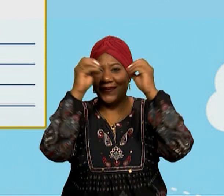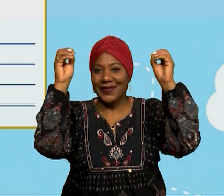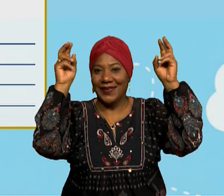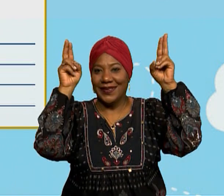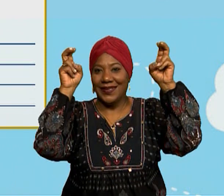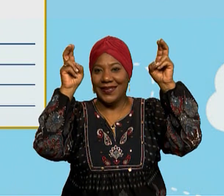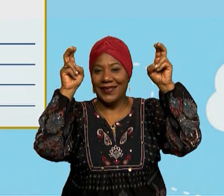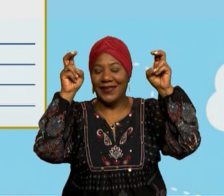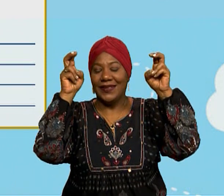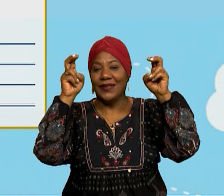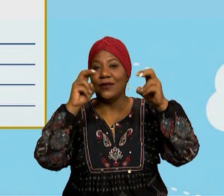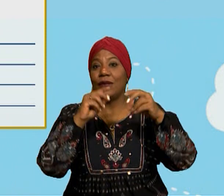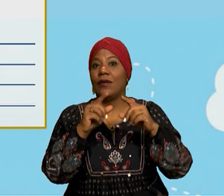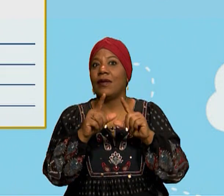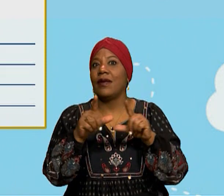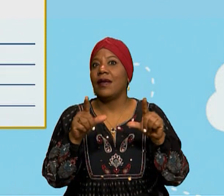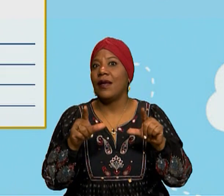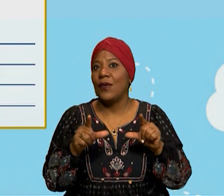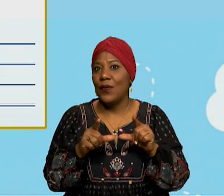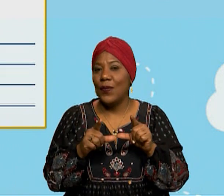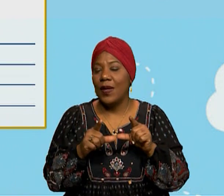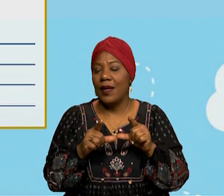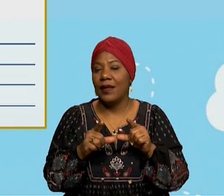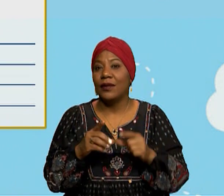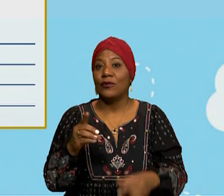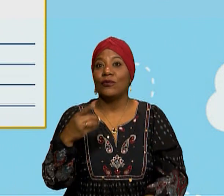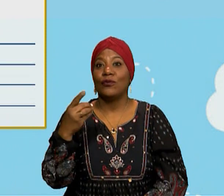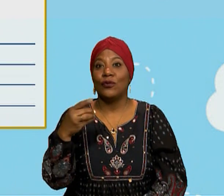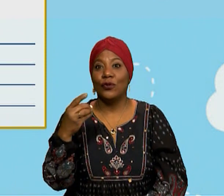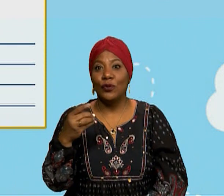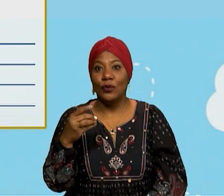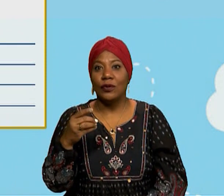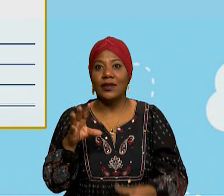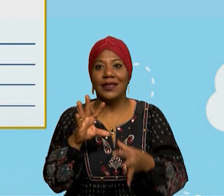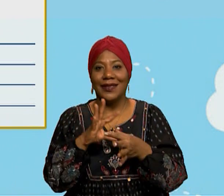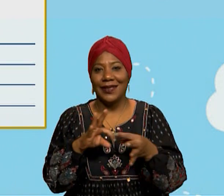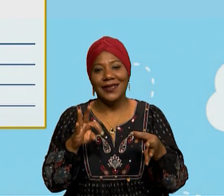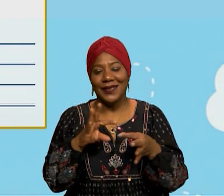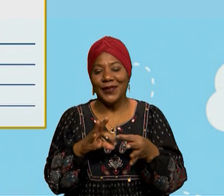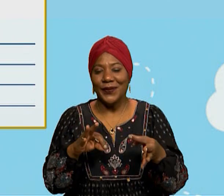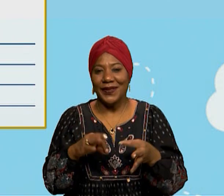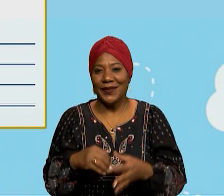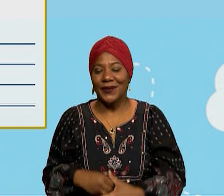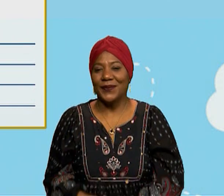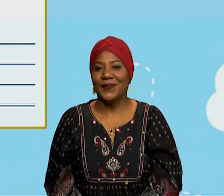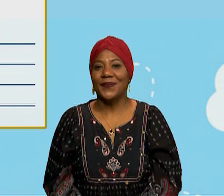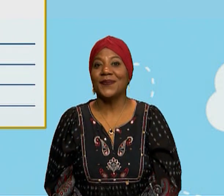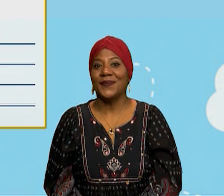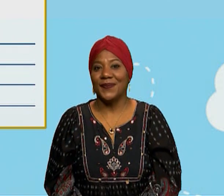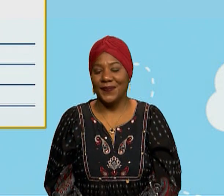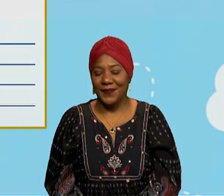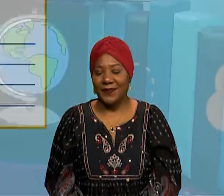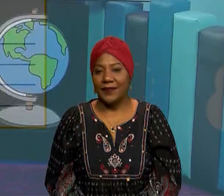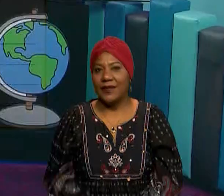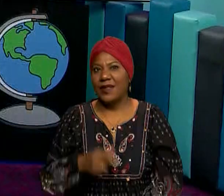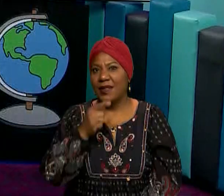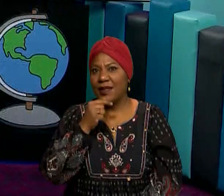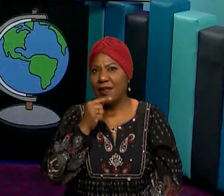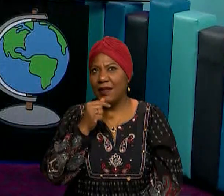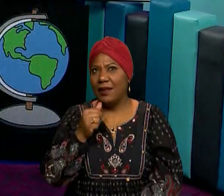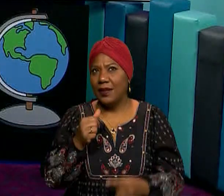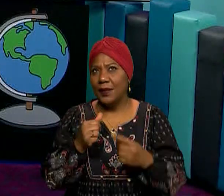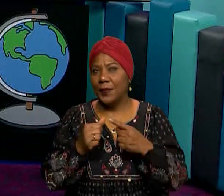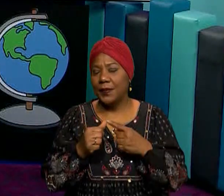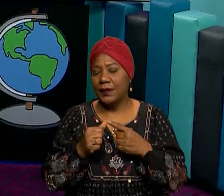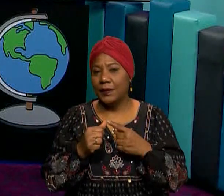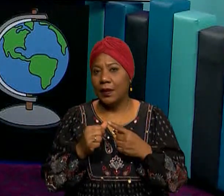título y los lugares, el lugar o los lugares donde se desarrolla esta historia. ¿Cuál será el personaje principal?